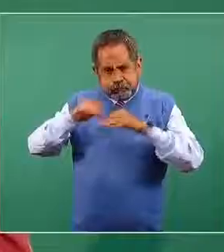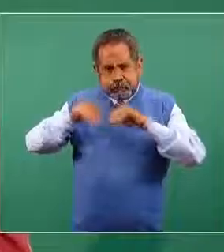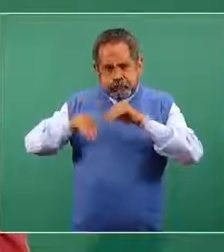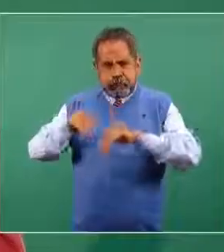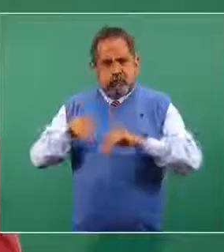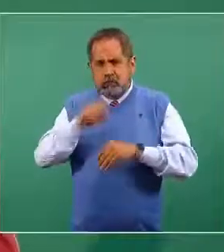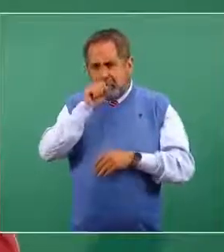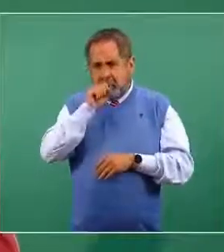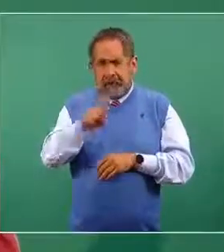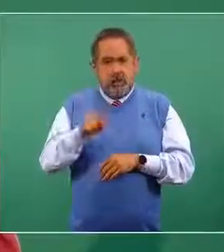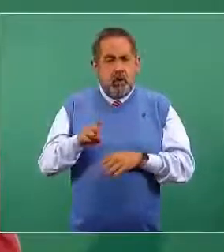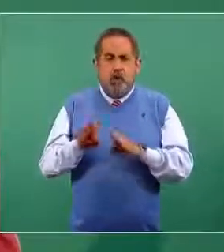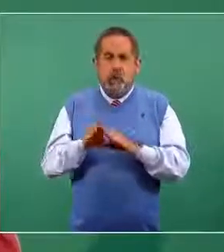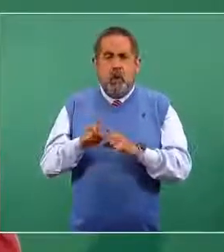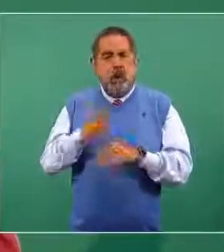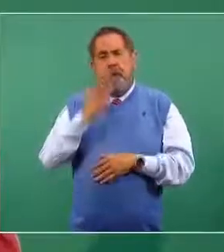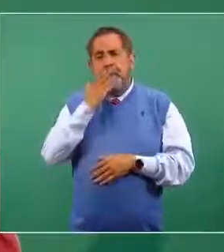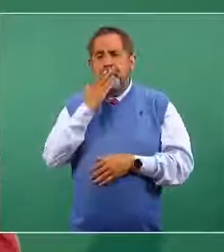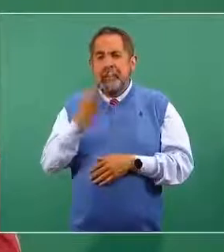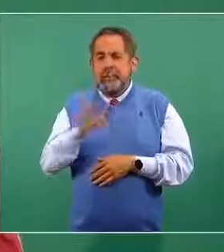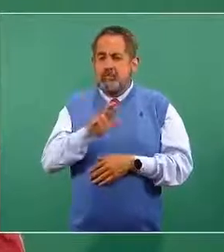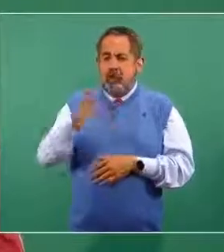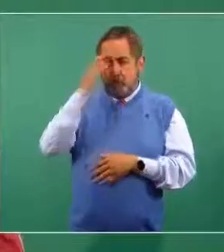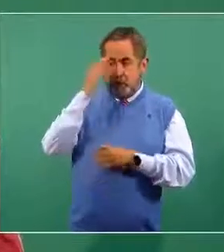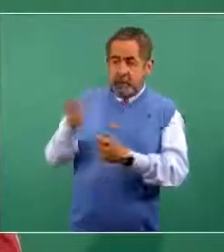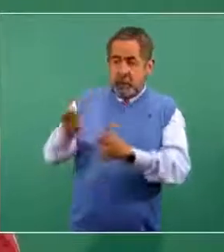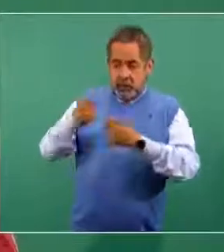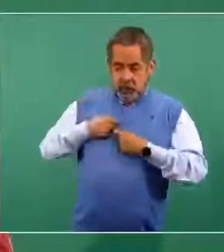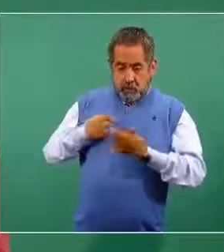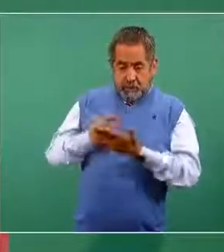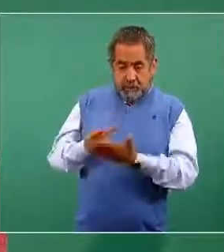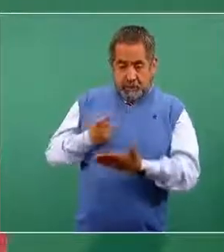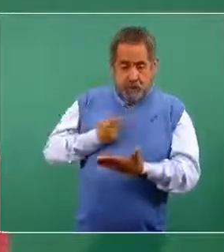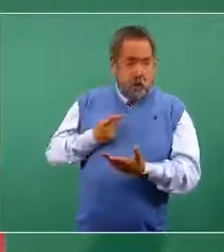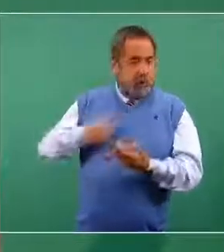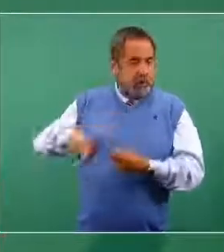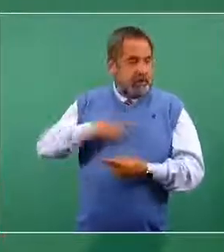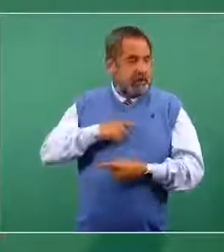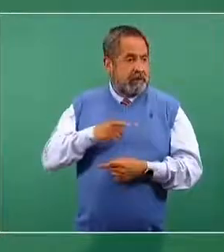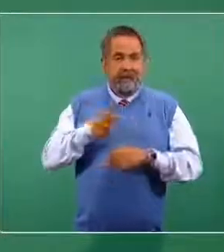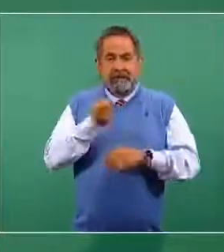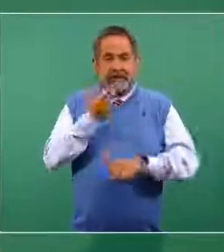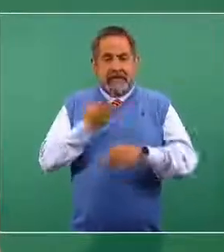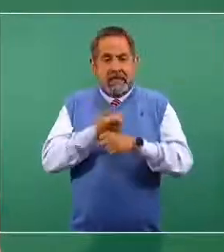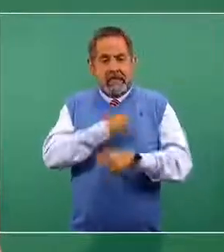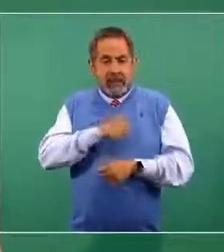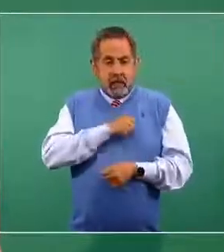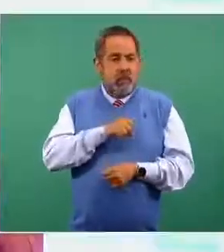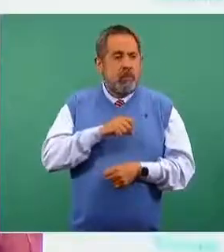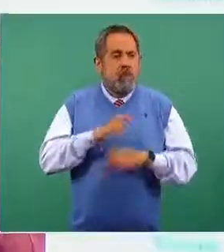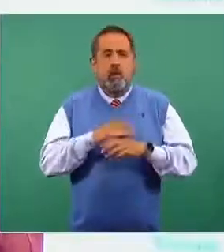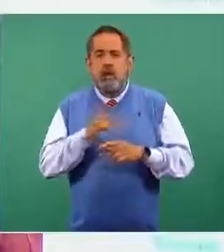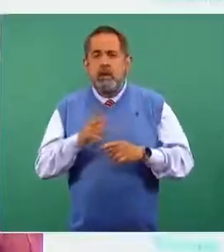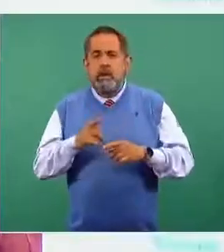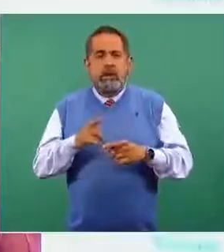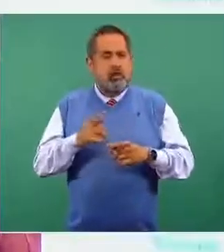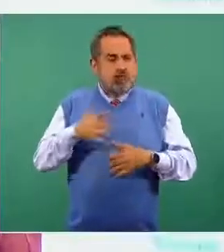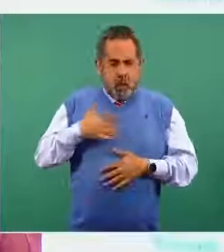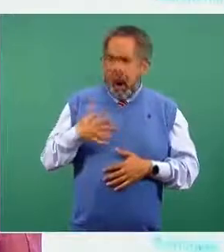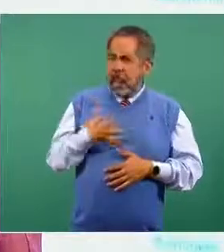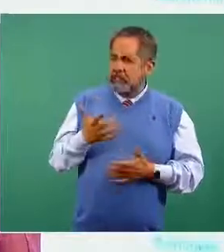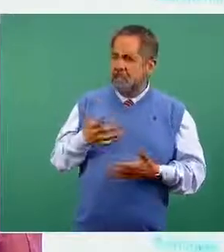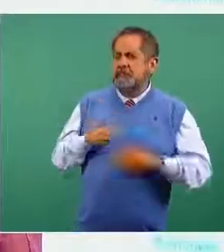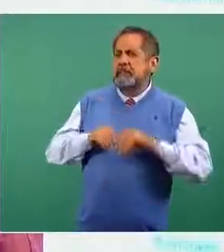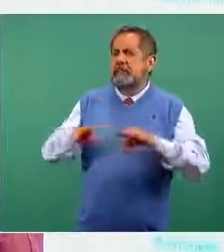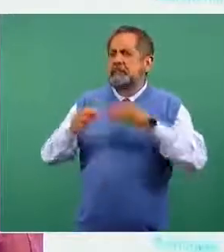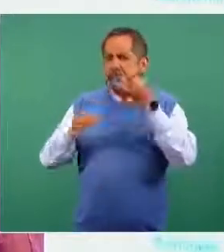desde luego también por el privilegio de haber tenido este reconocimiento, por ser estas prácticas de transparencia proactiva un referente